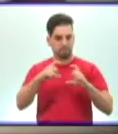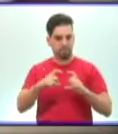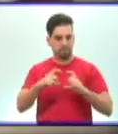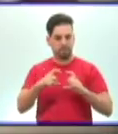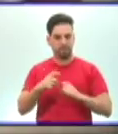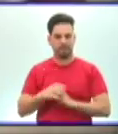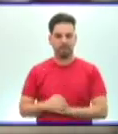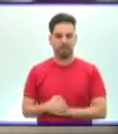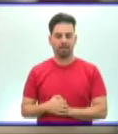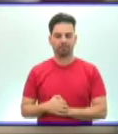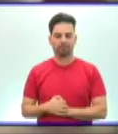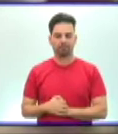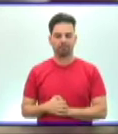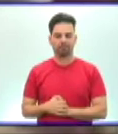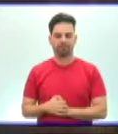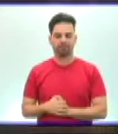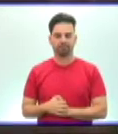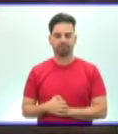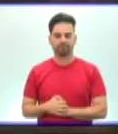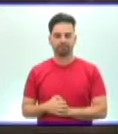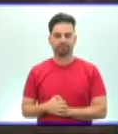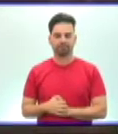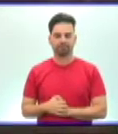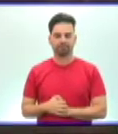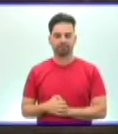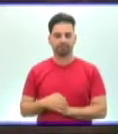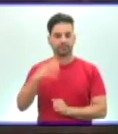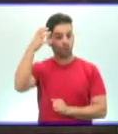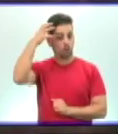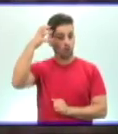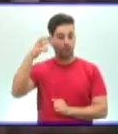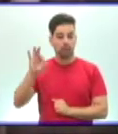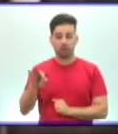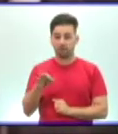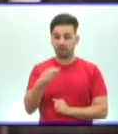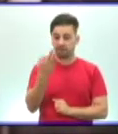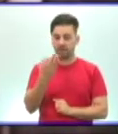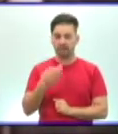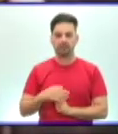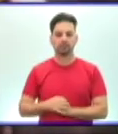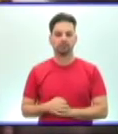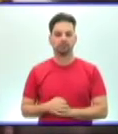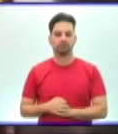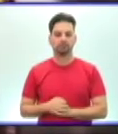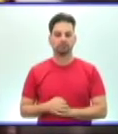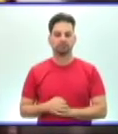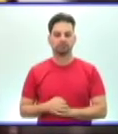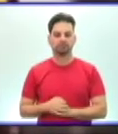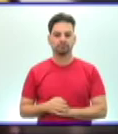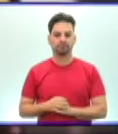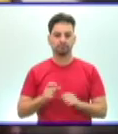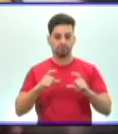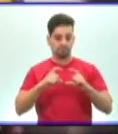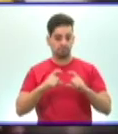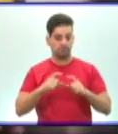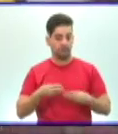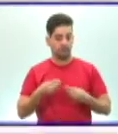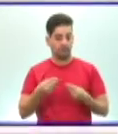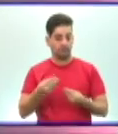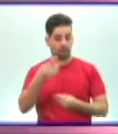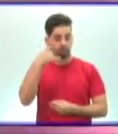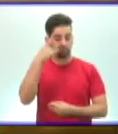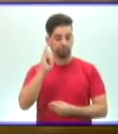Liverpool, la medalla Mary Kingsley, y el gobierno francés le condecoró con la insignia de oficial de la Legión de